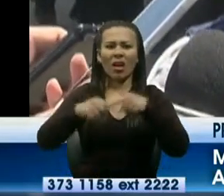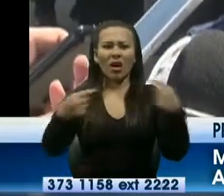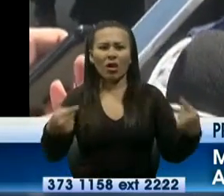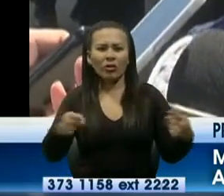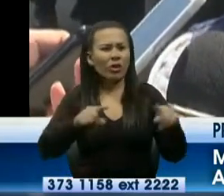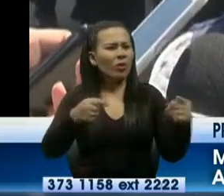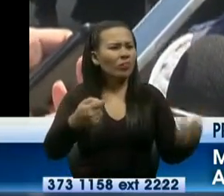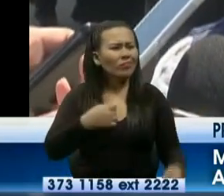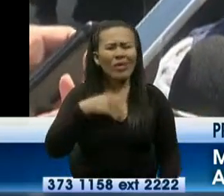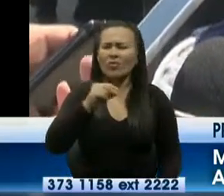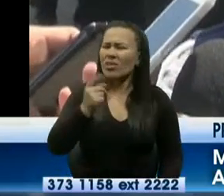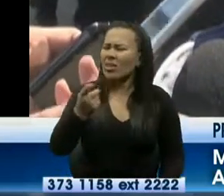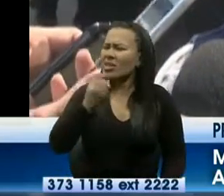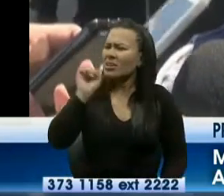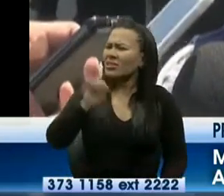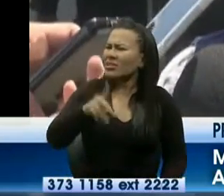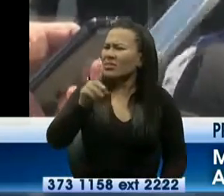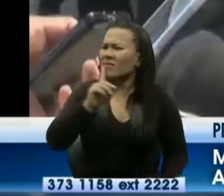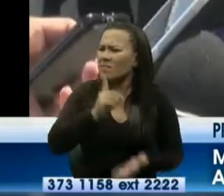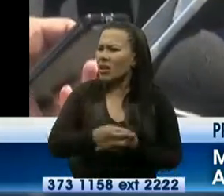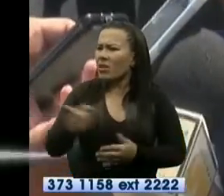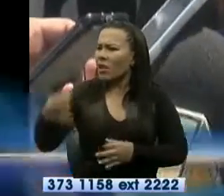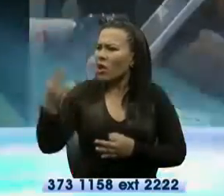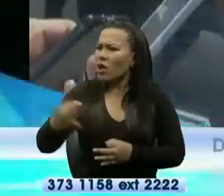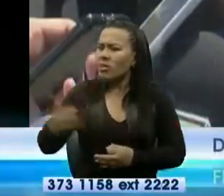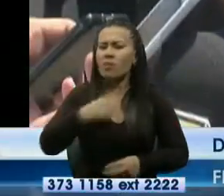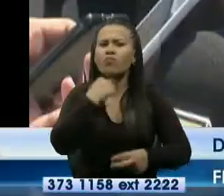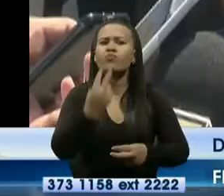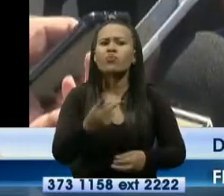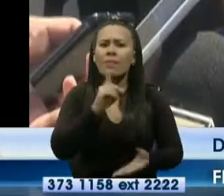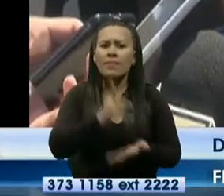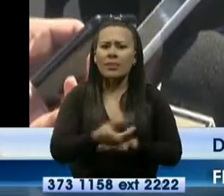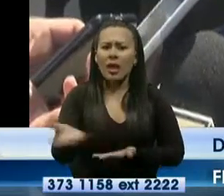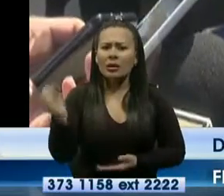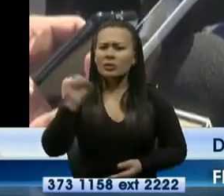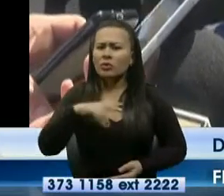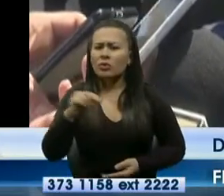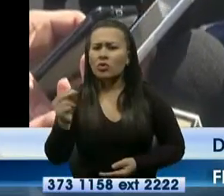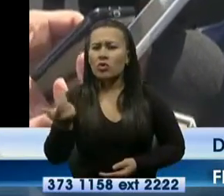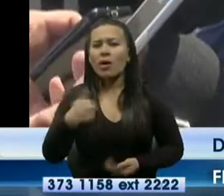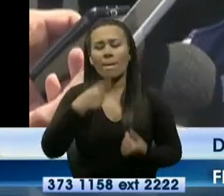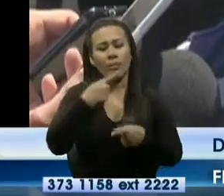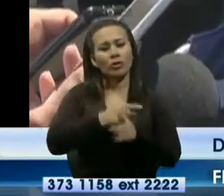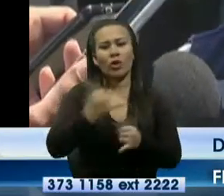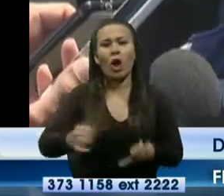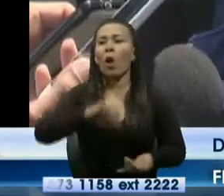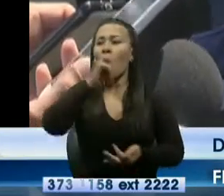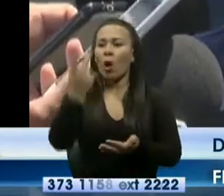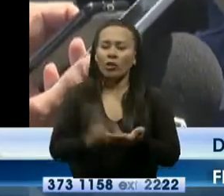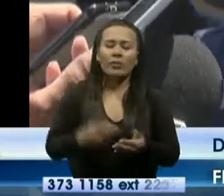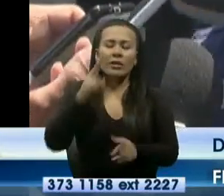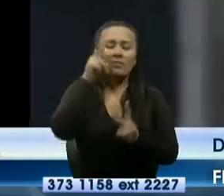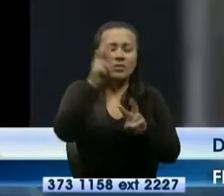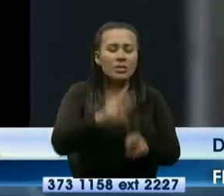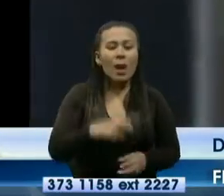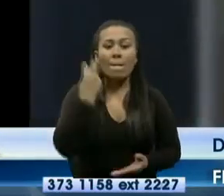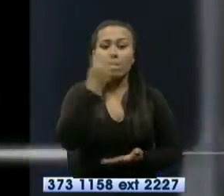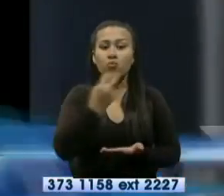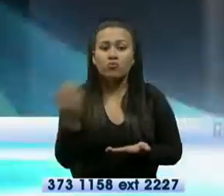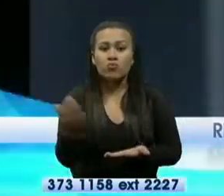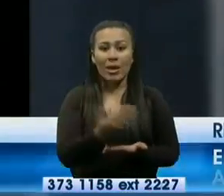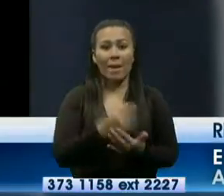se aclare con esta diligencia las hipótesis que tenemos con respecto a los hechos sucedidos.